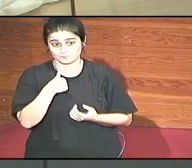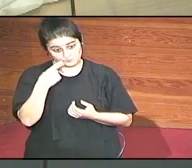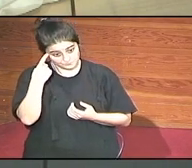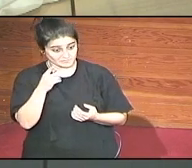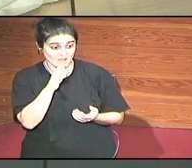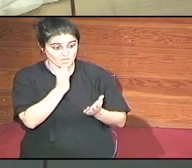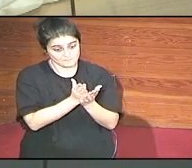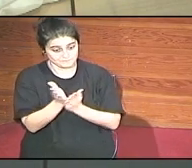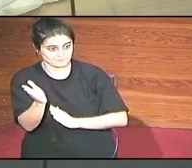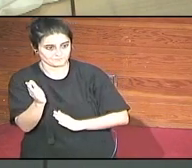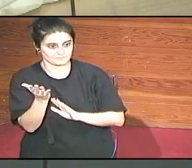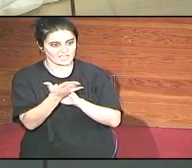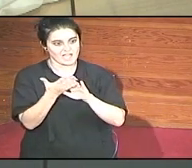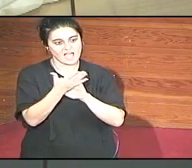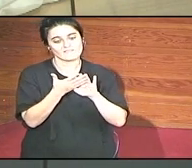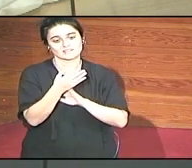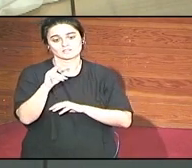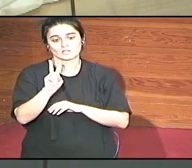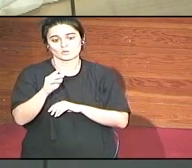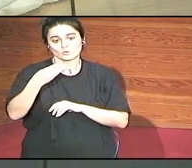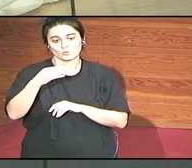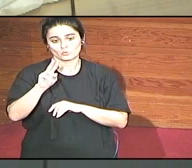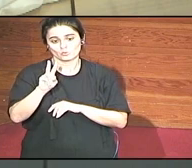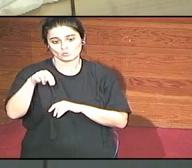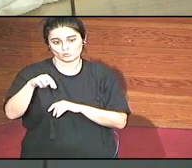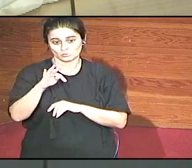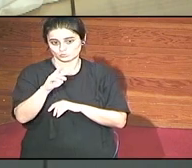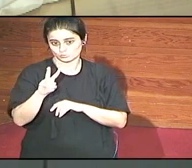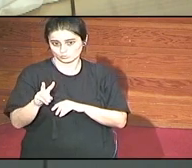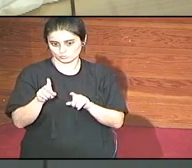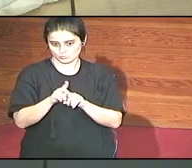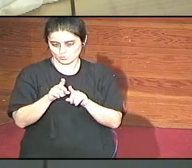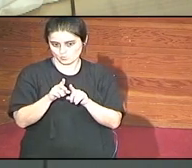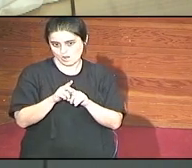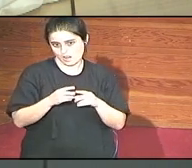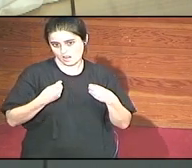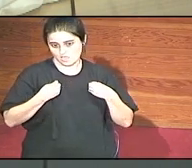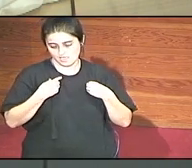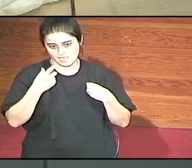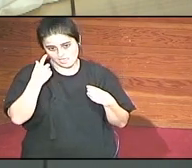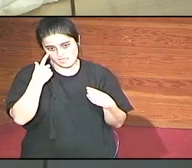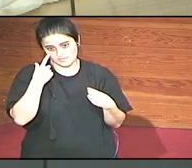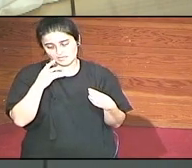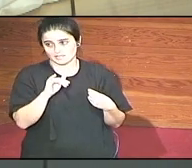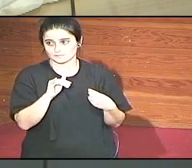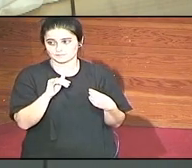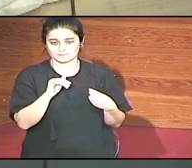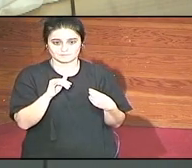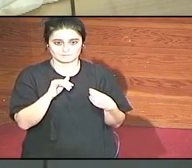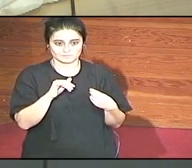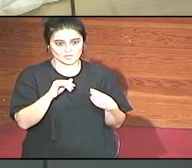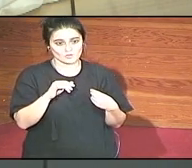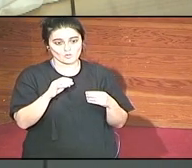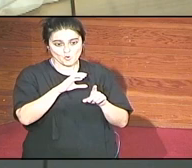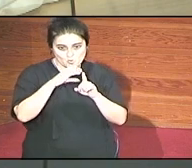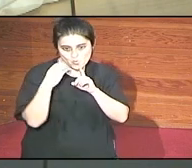momento se habla mucho del ubuntu no desde lo que tú has dicho una residencia en esto entonces si hay una valoración de las culturas originales